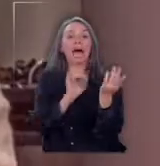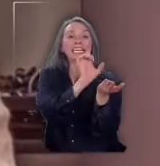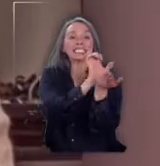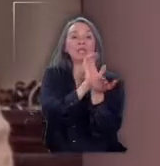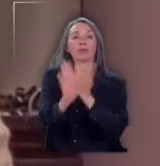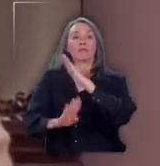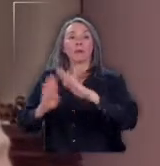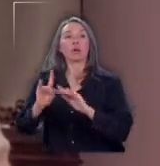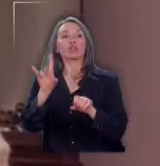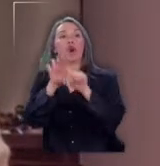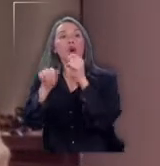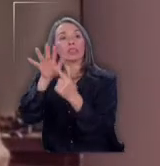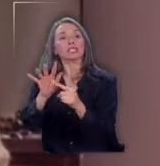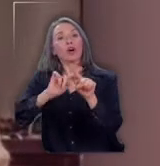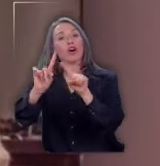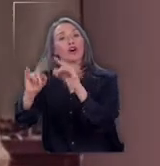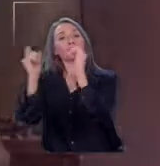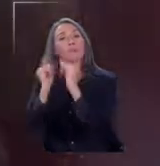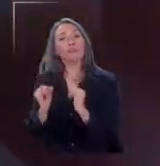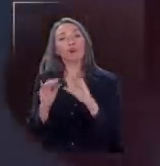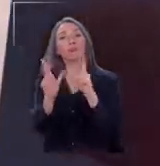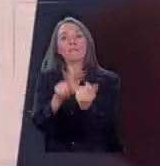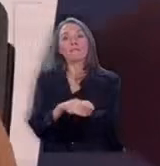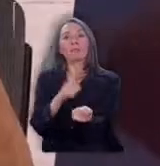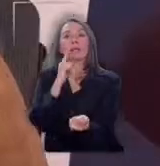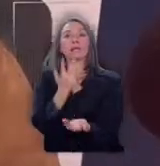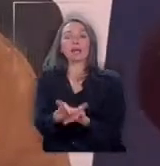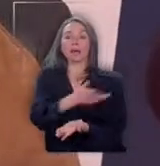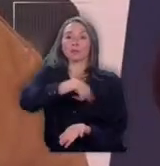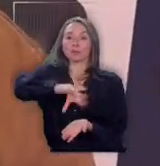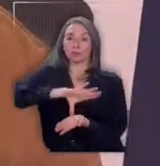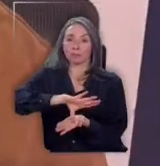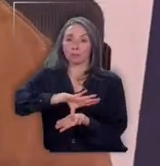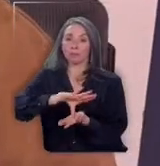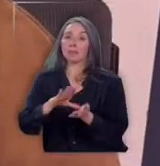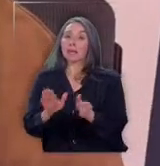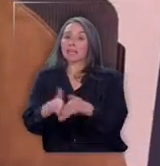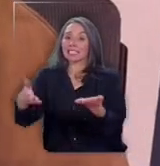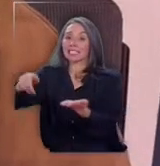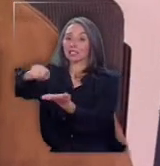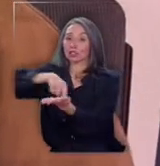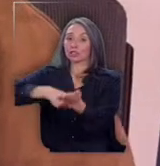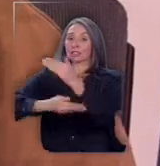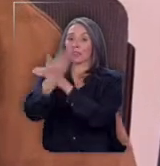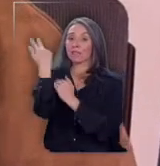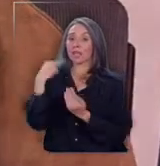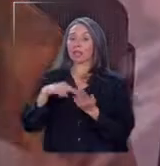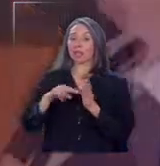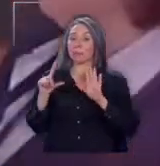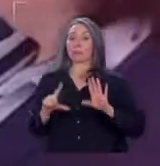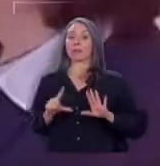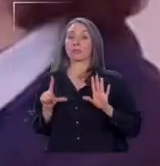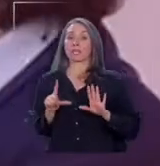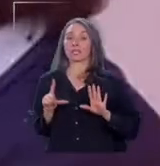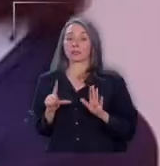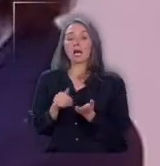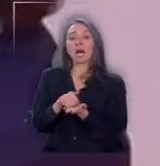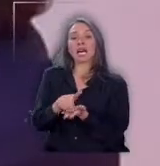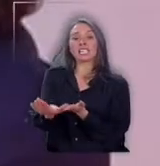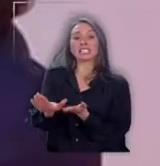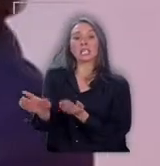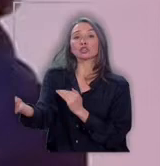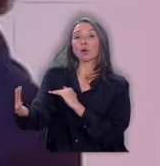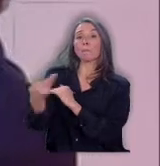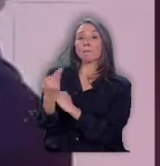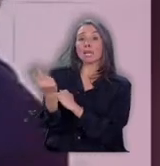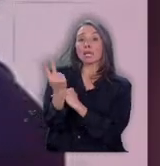discriminar las diversas formas de familia que existen en nuestro país país después que el registro civil el año 2017 rechazara su